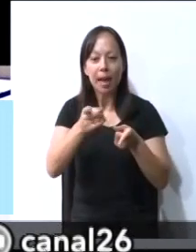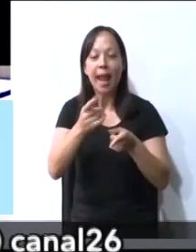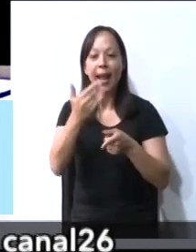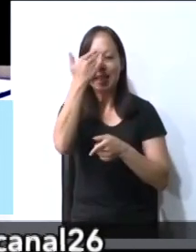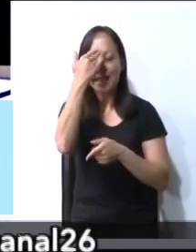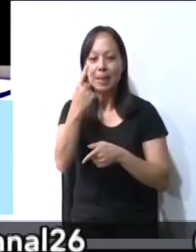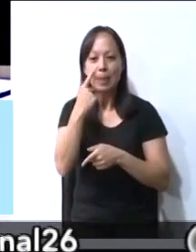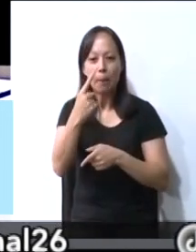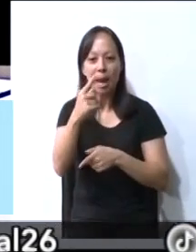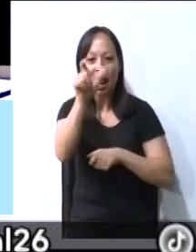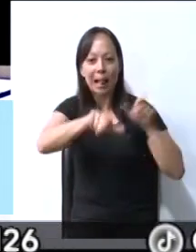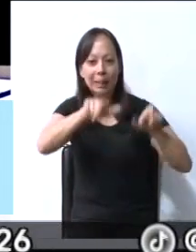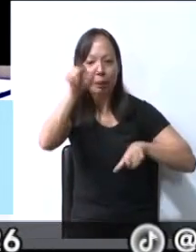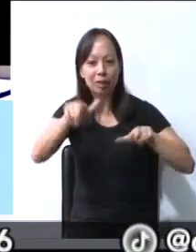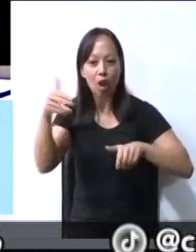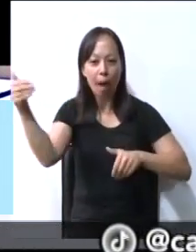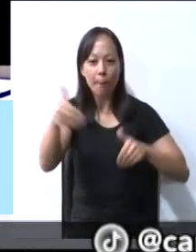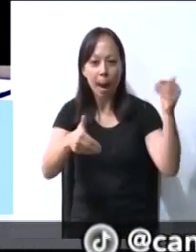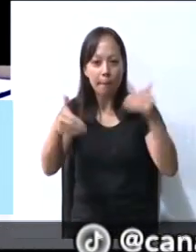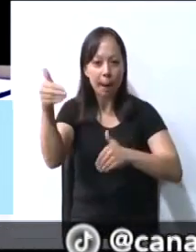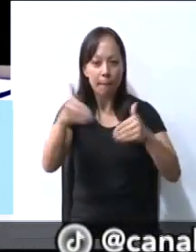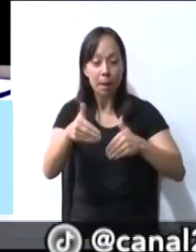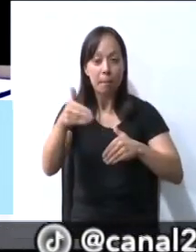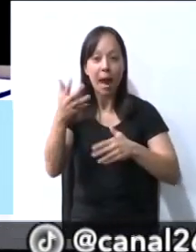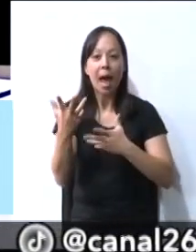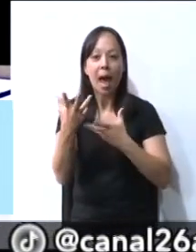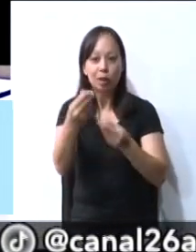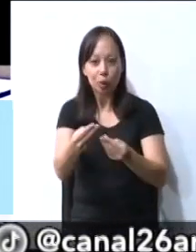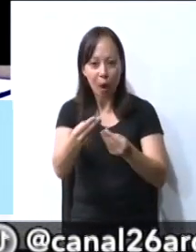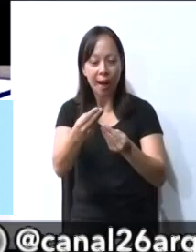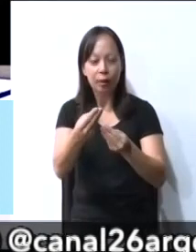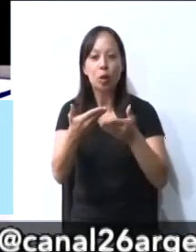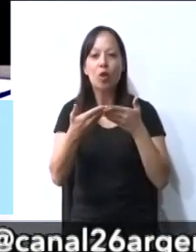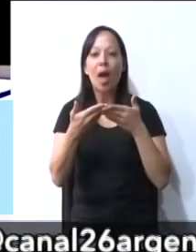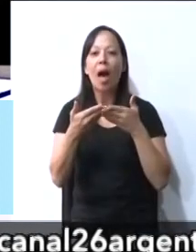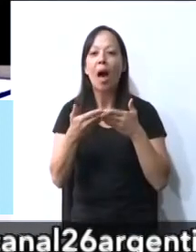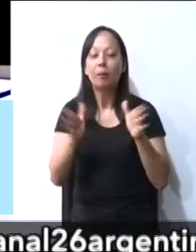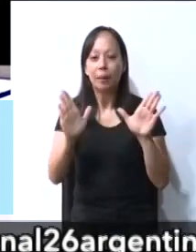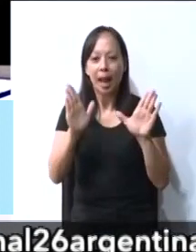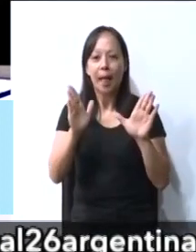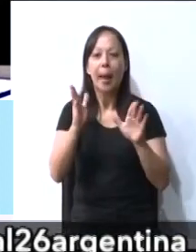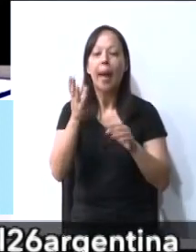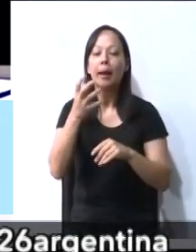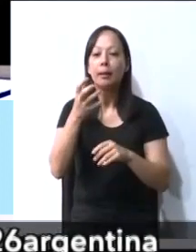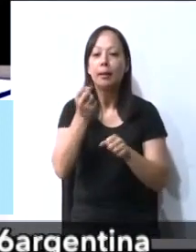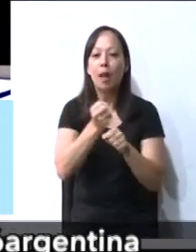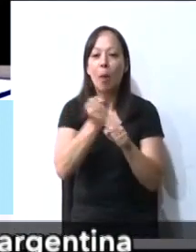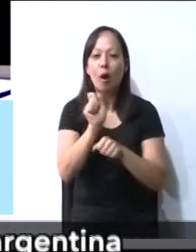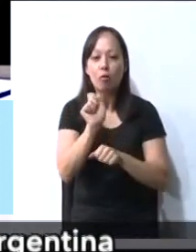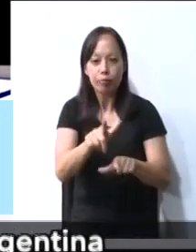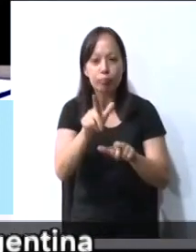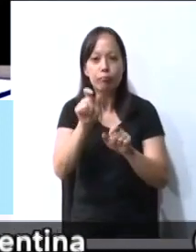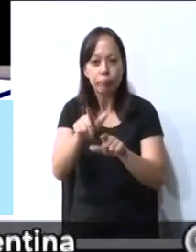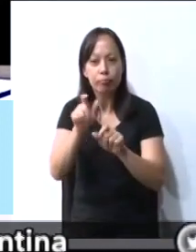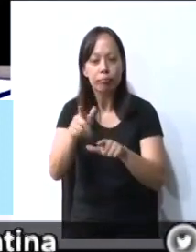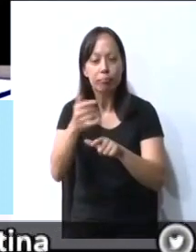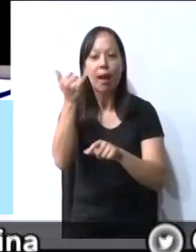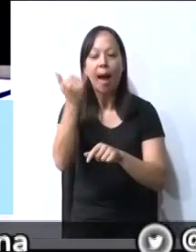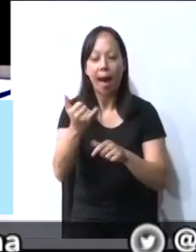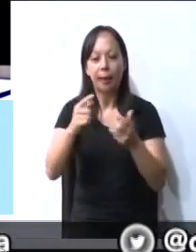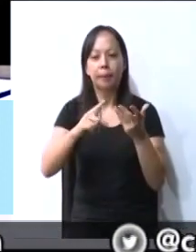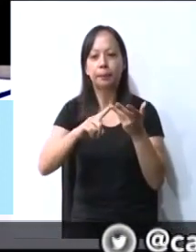personas para ayudarlos a abrir sus emprendimientos en todos los pasos del proceso. Y junto a los gastronómicos, desde el